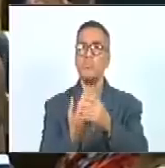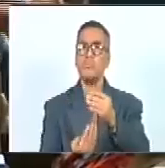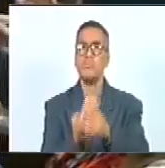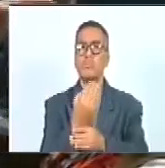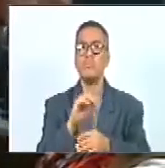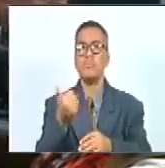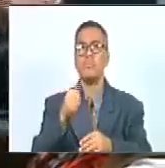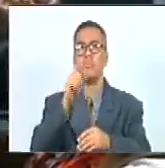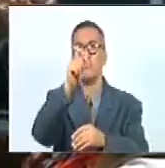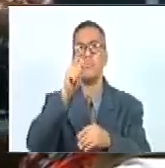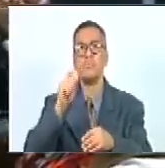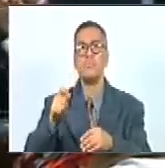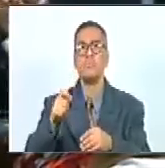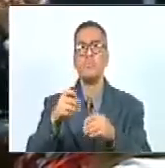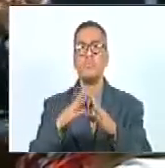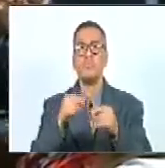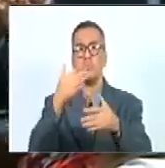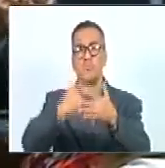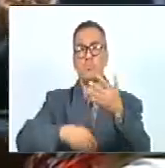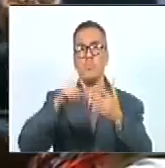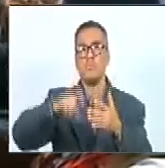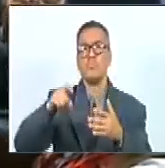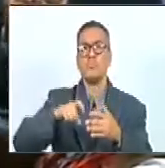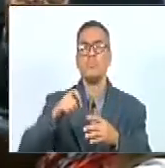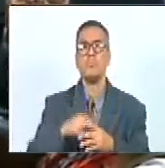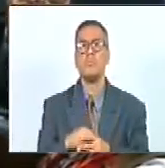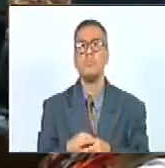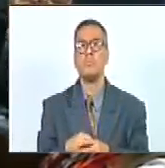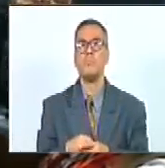del 10% de las boletas necesarias.